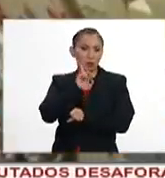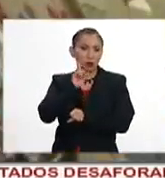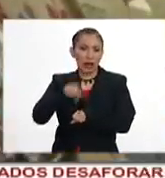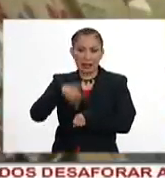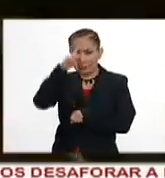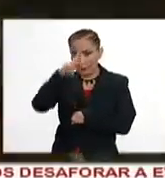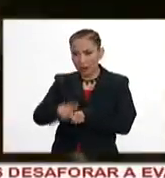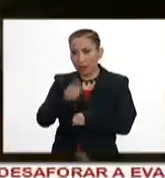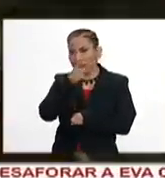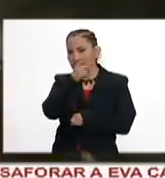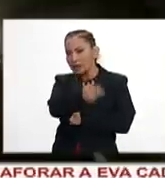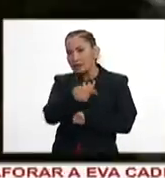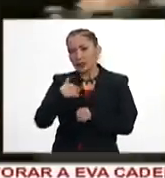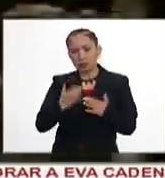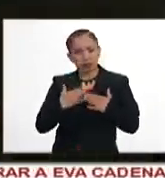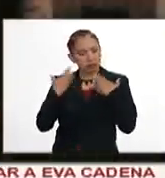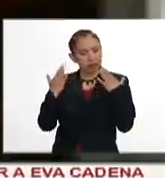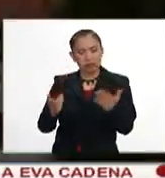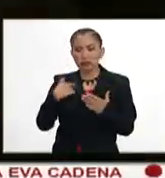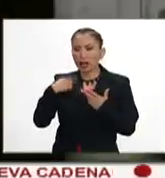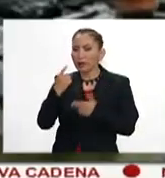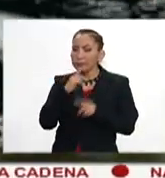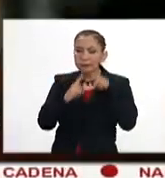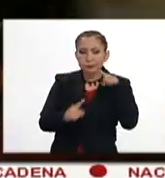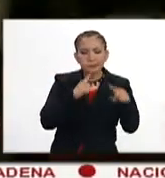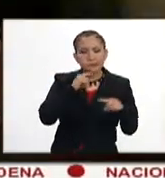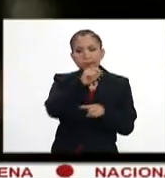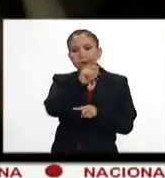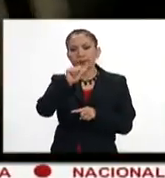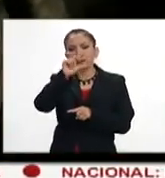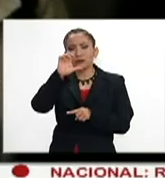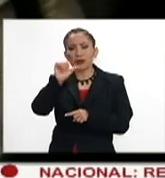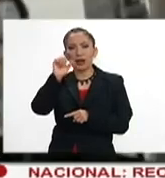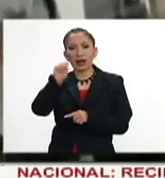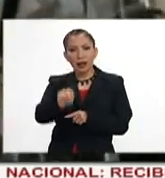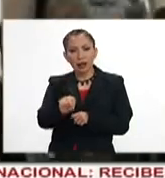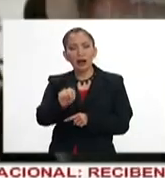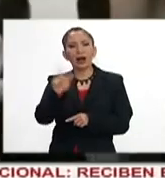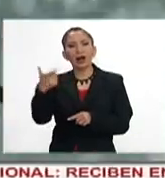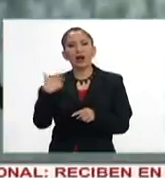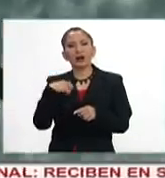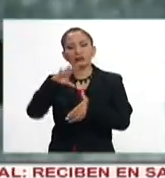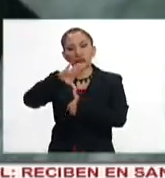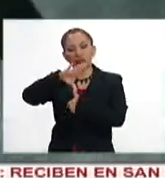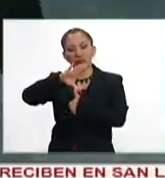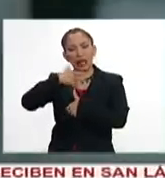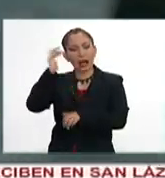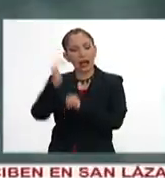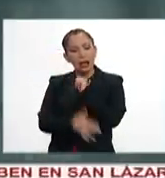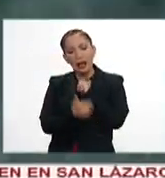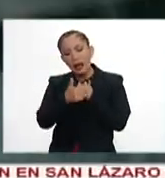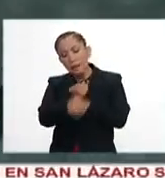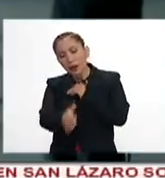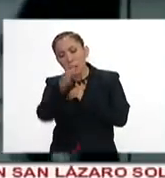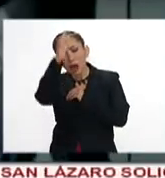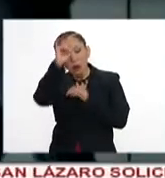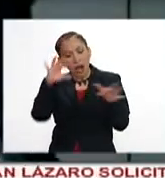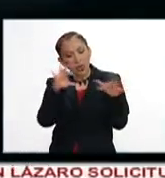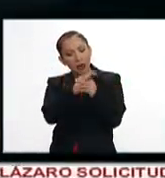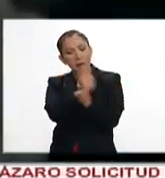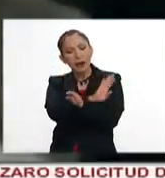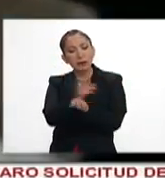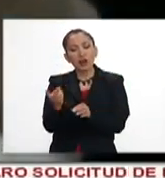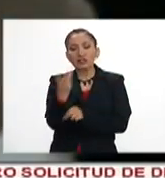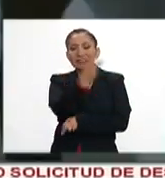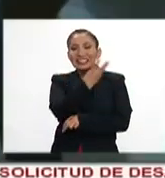Unidos en México manifestó su confianza en que la renegociación del Tratado de Libre Comercio con América del Norte culmine con un acuerdo que